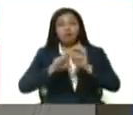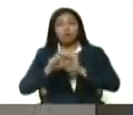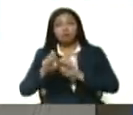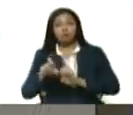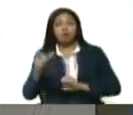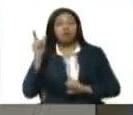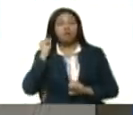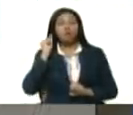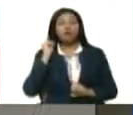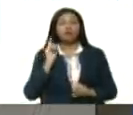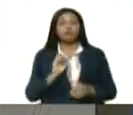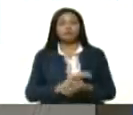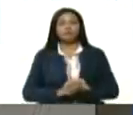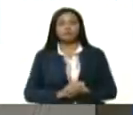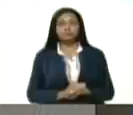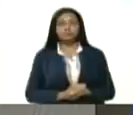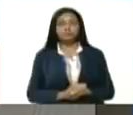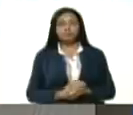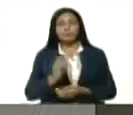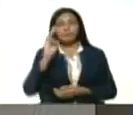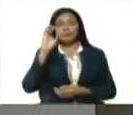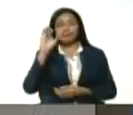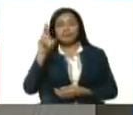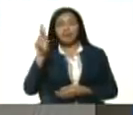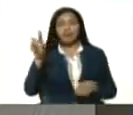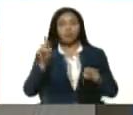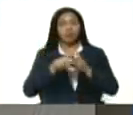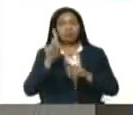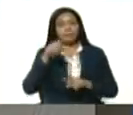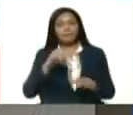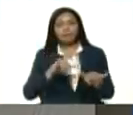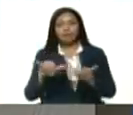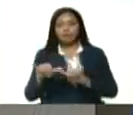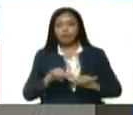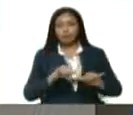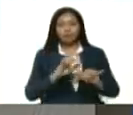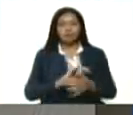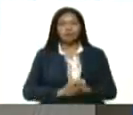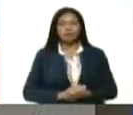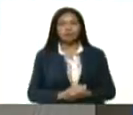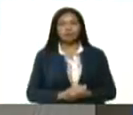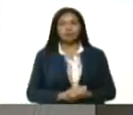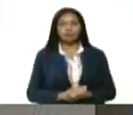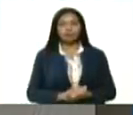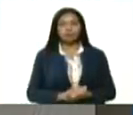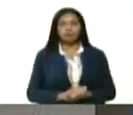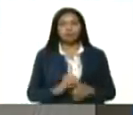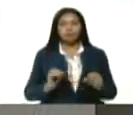la prueba PCR, se diagnosticó que tenía en efecto una infección por